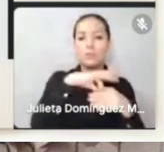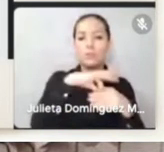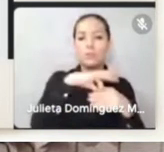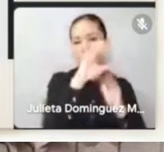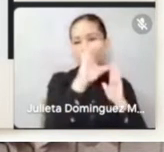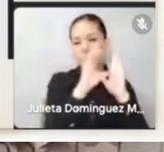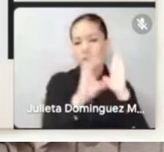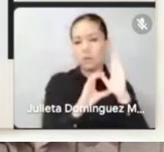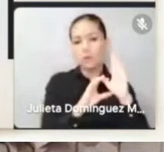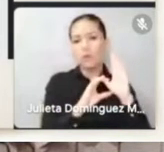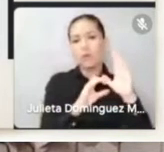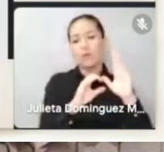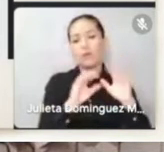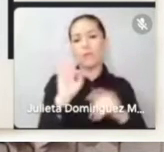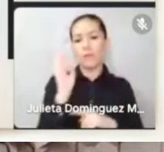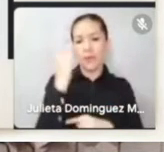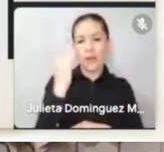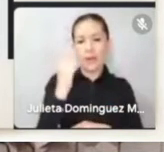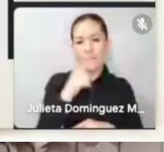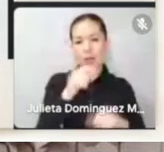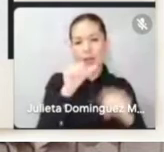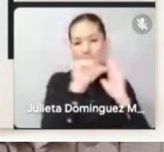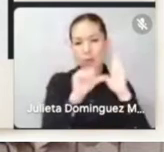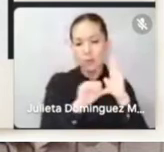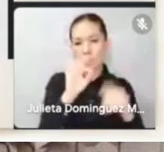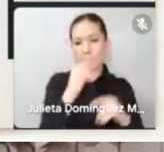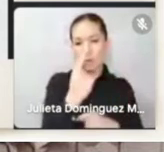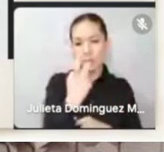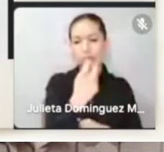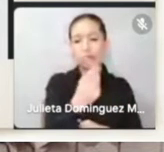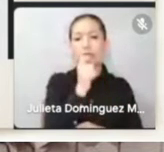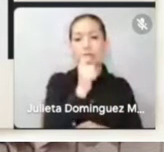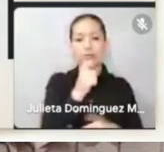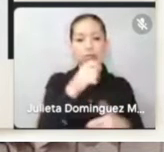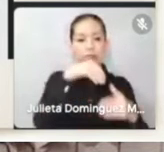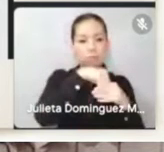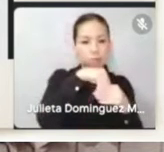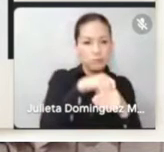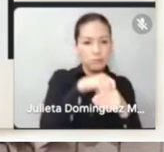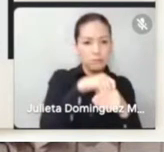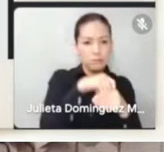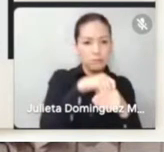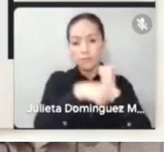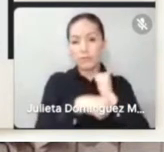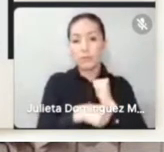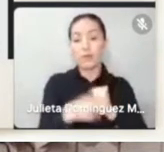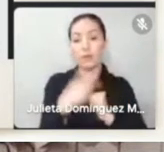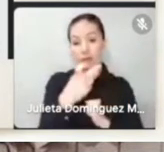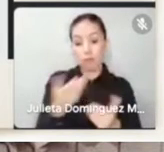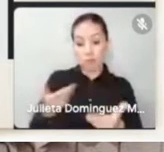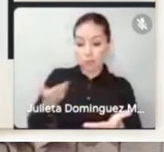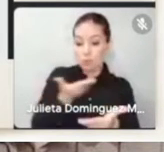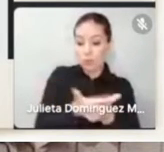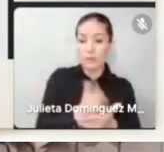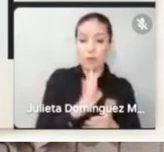Federal, es precisamente su secrecía. Finalmente, en la propuesta se determinó que